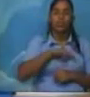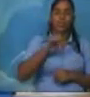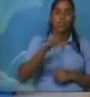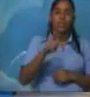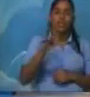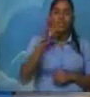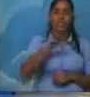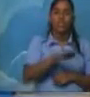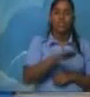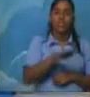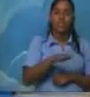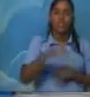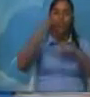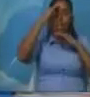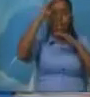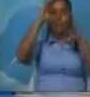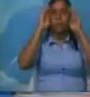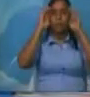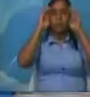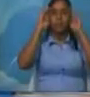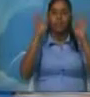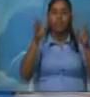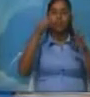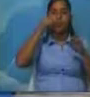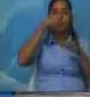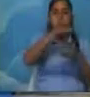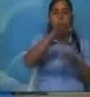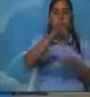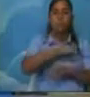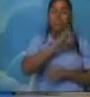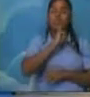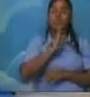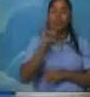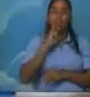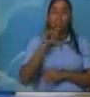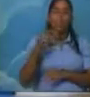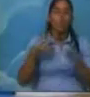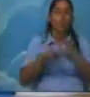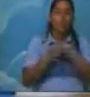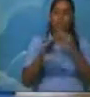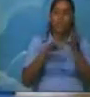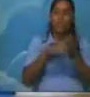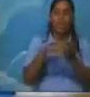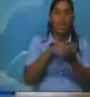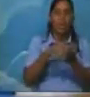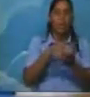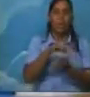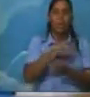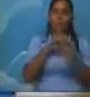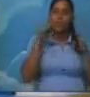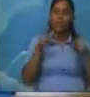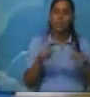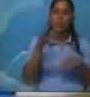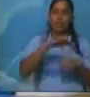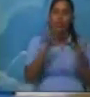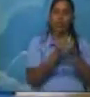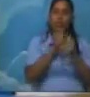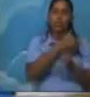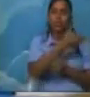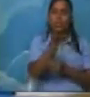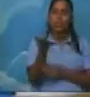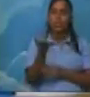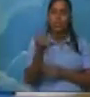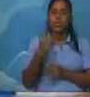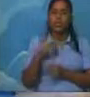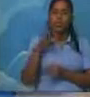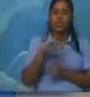le está advirtiendo al pueblo de Israel no vayas a dudar de que yo estoy contigo Yo estoy